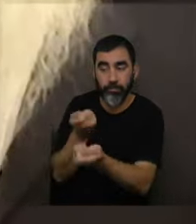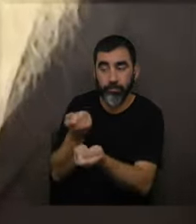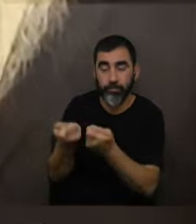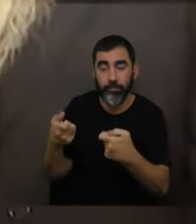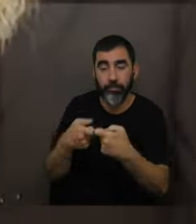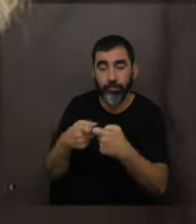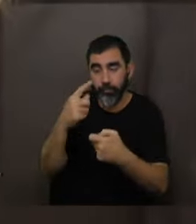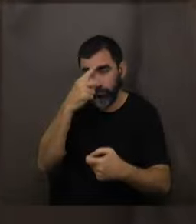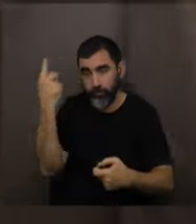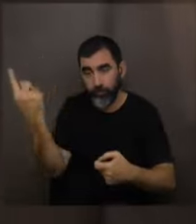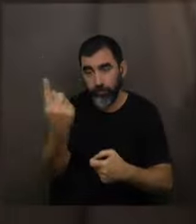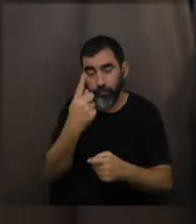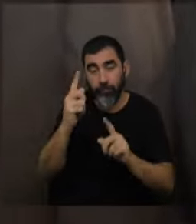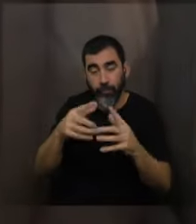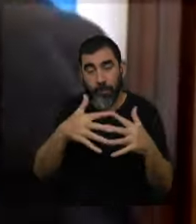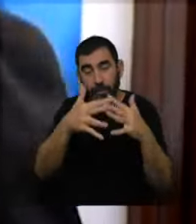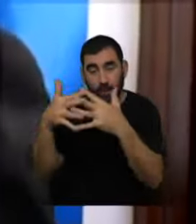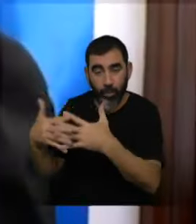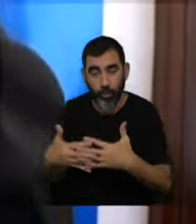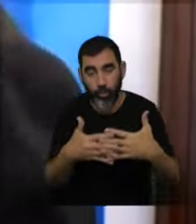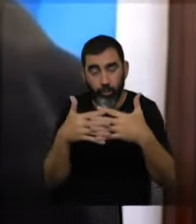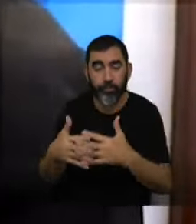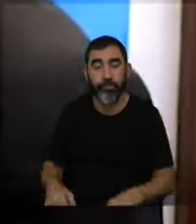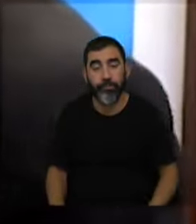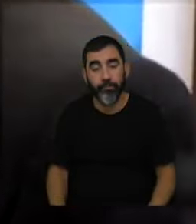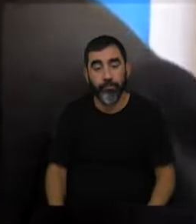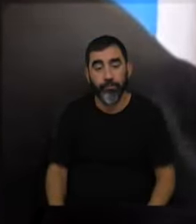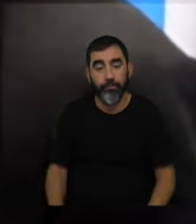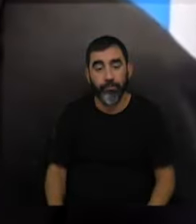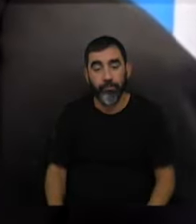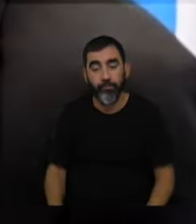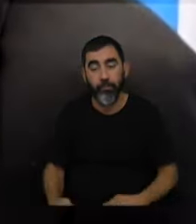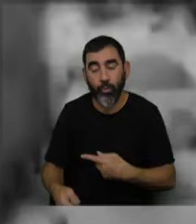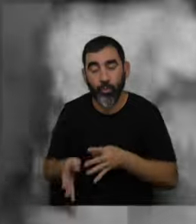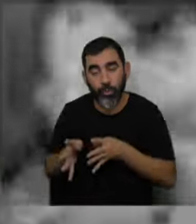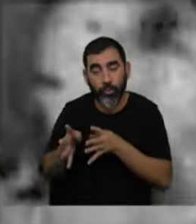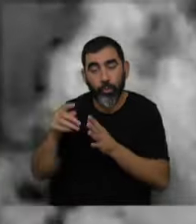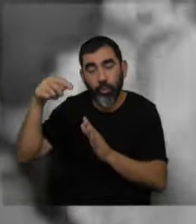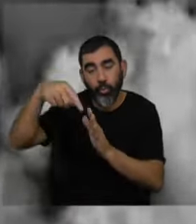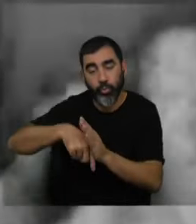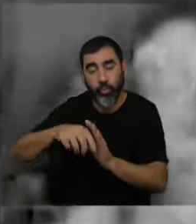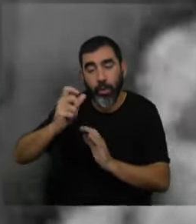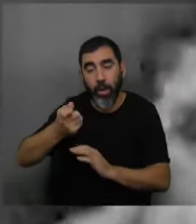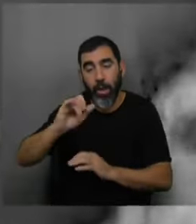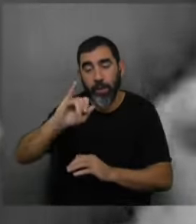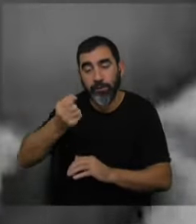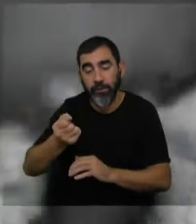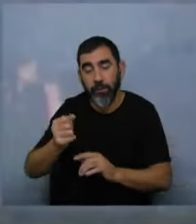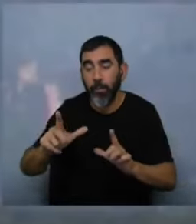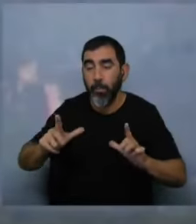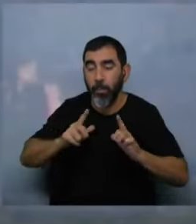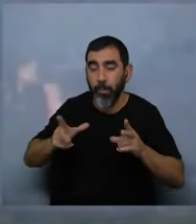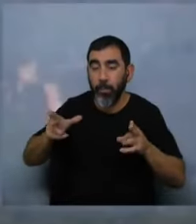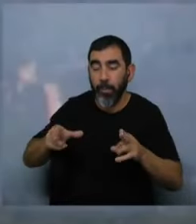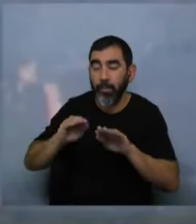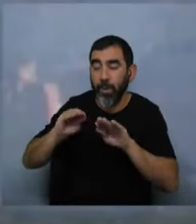internacionales incluido Estados Unidos Mientras tanto prosiguen las incursiones militares en el sur de gaza a pesar de la pausa humanitaria